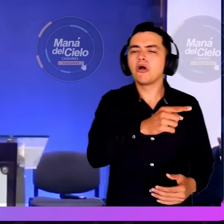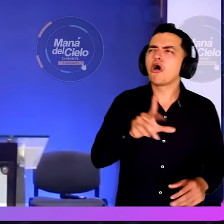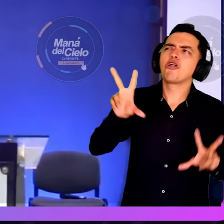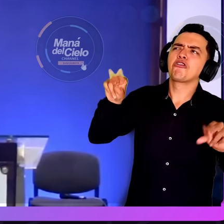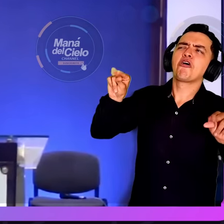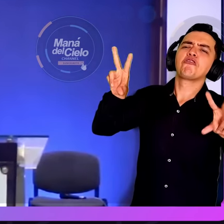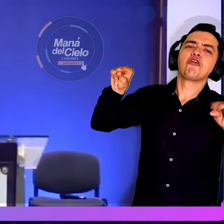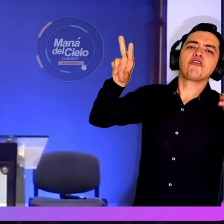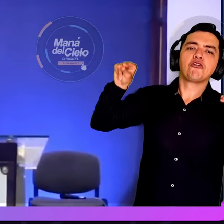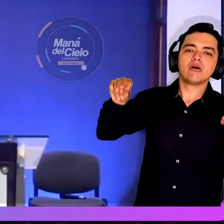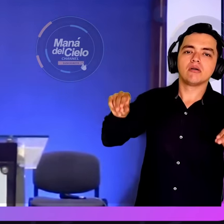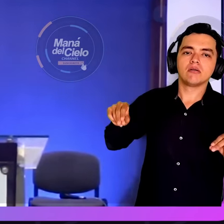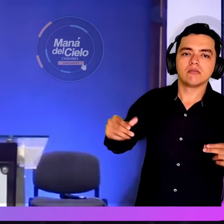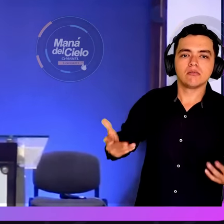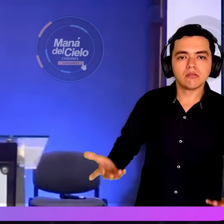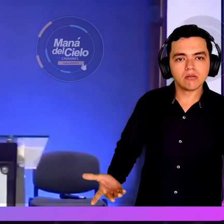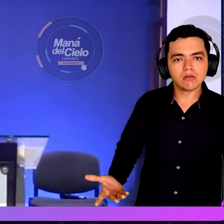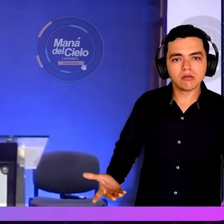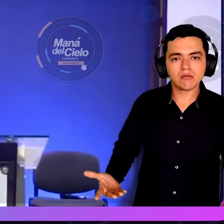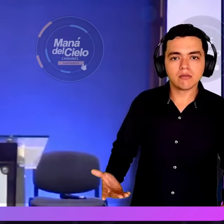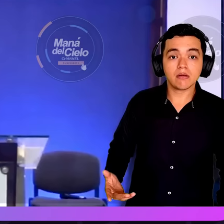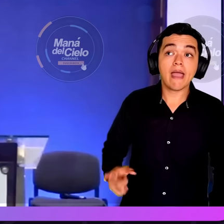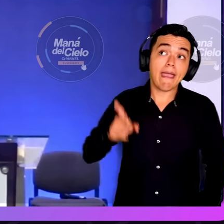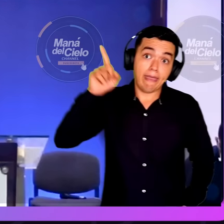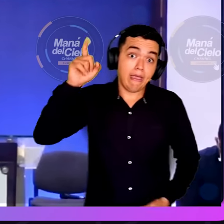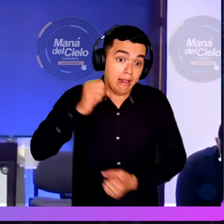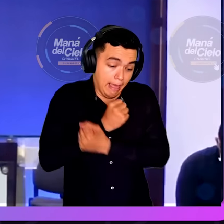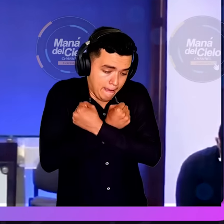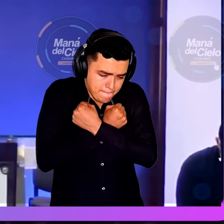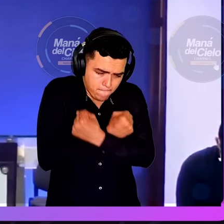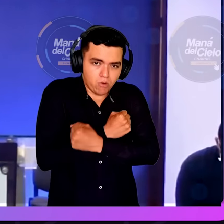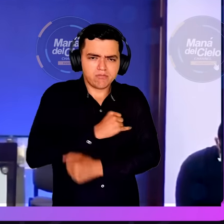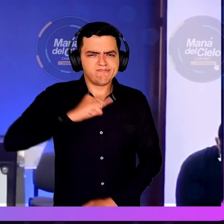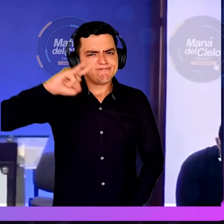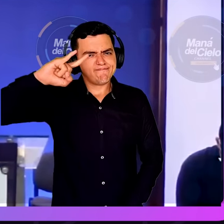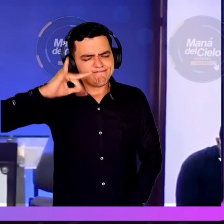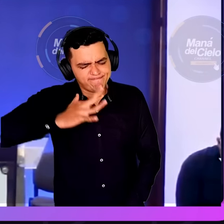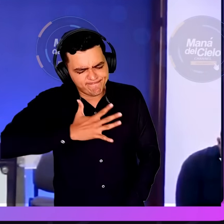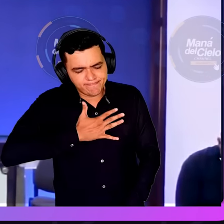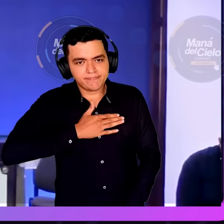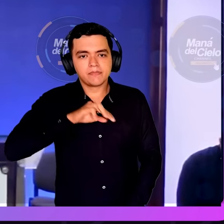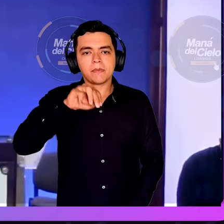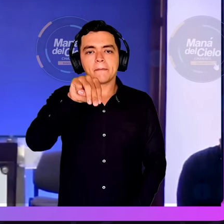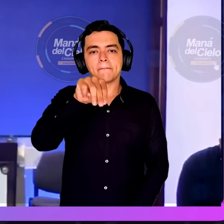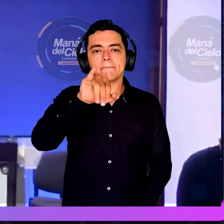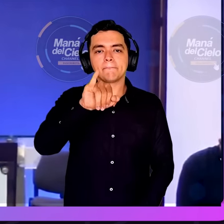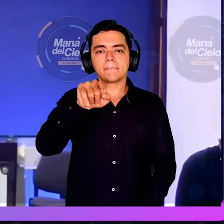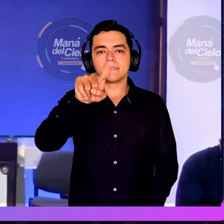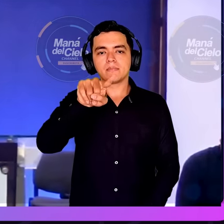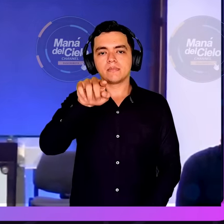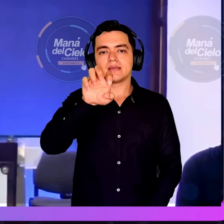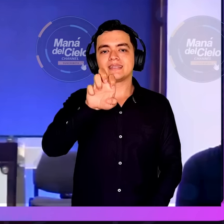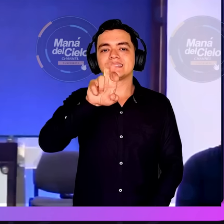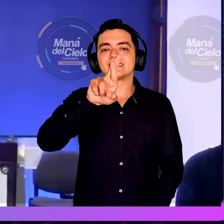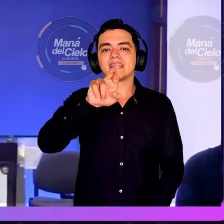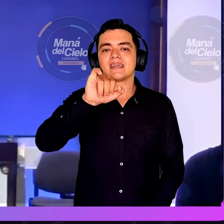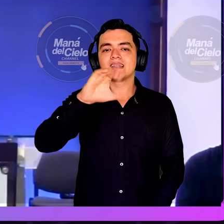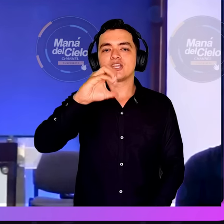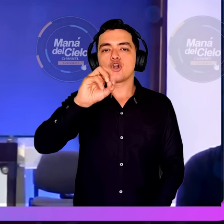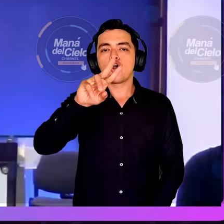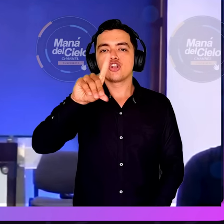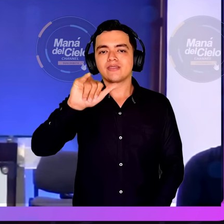Pero resulta que él ya se estaba cansando. Según eso, ya se estaba cansando, ya se estaba